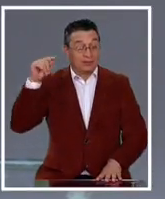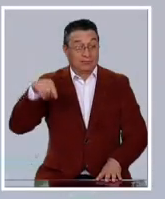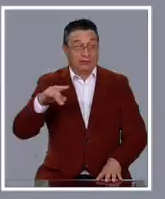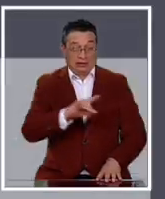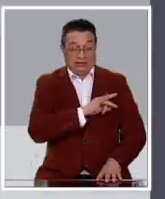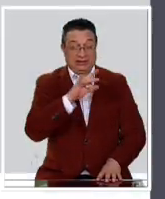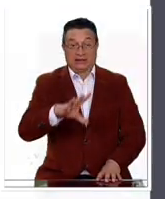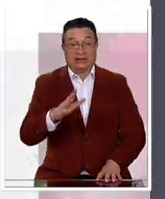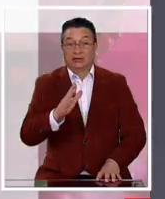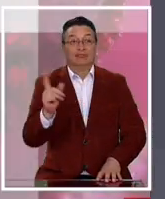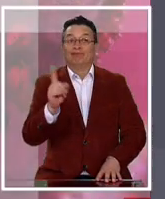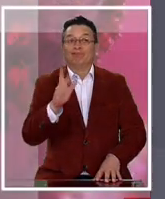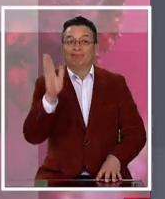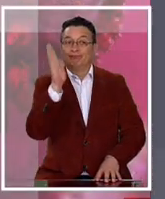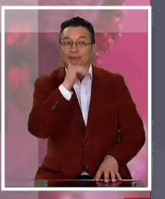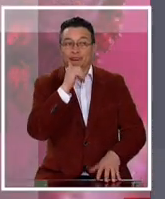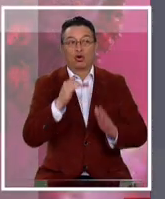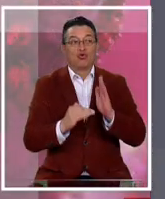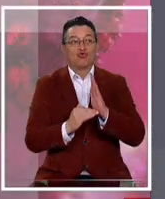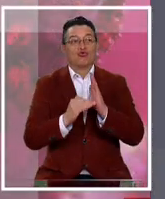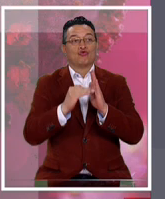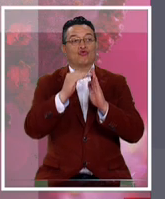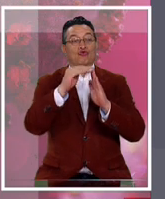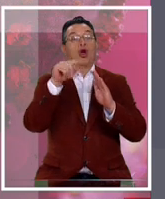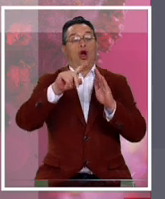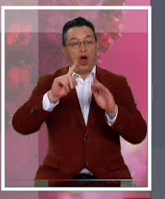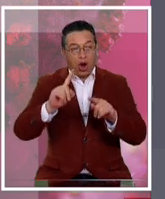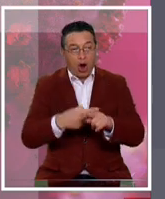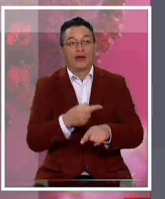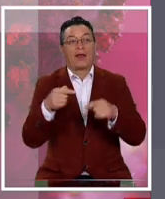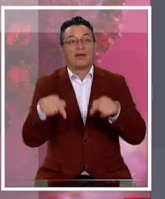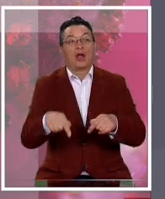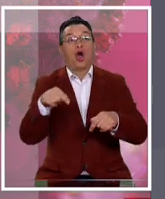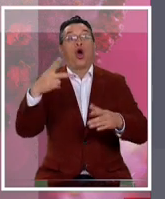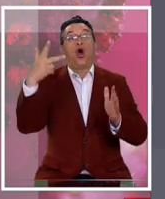país no alcanzaba este umbral. Hoy se anotaron